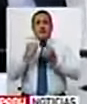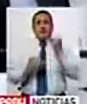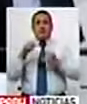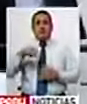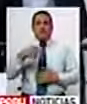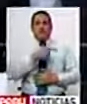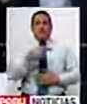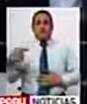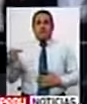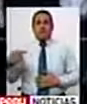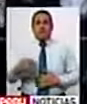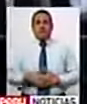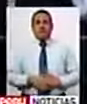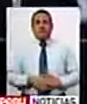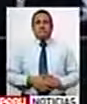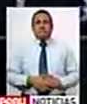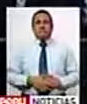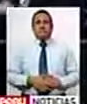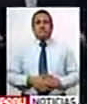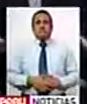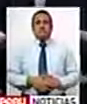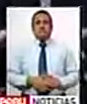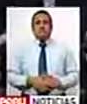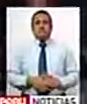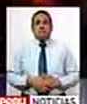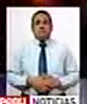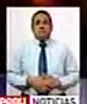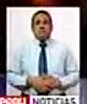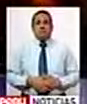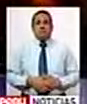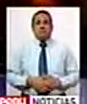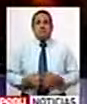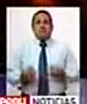de esta semana. Muy bien, y vamos a dar...